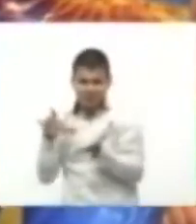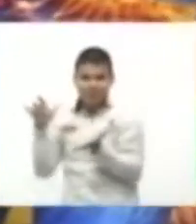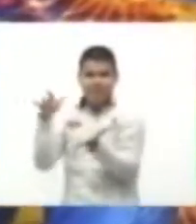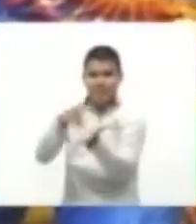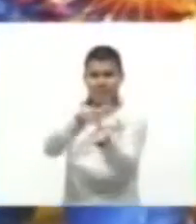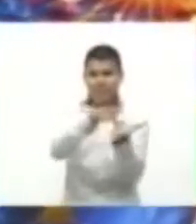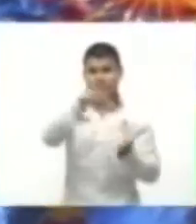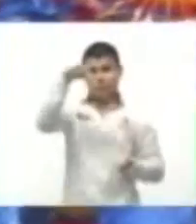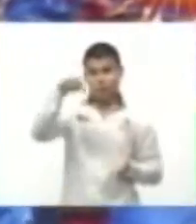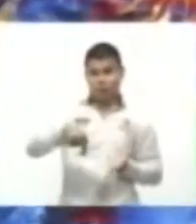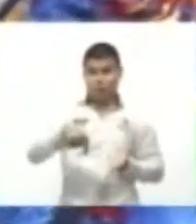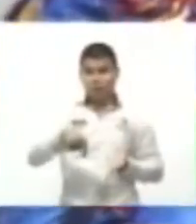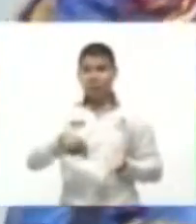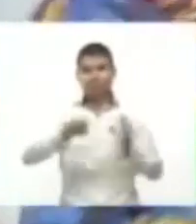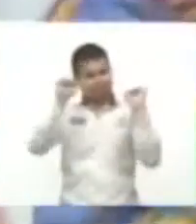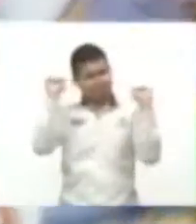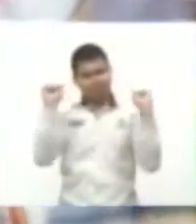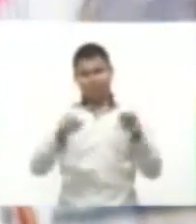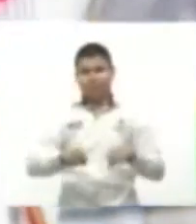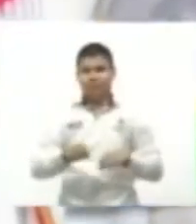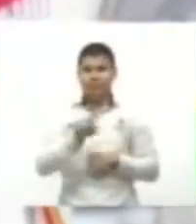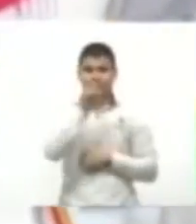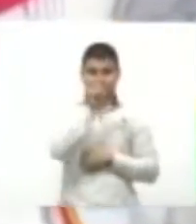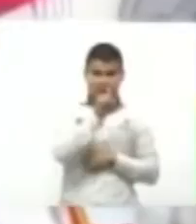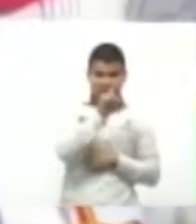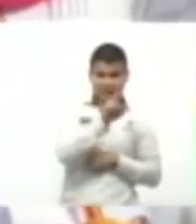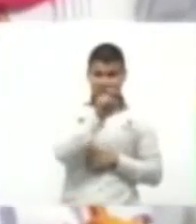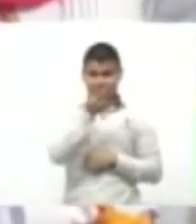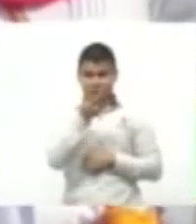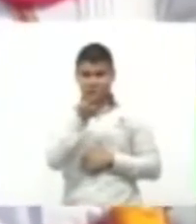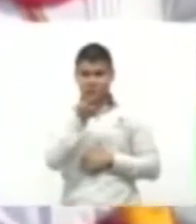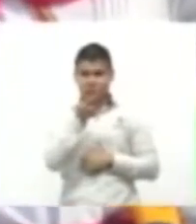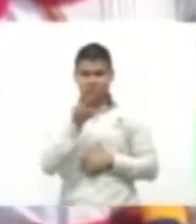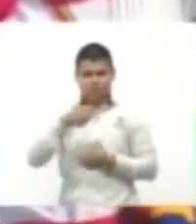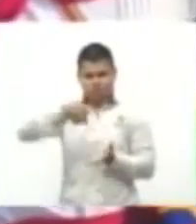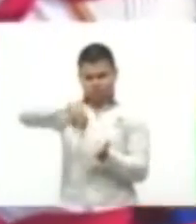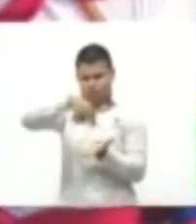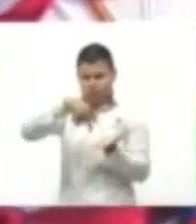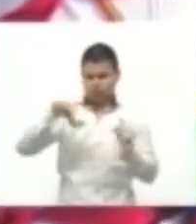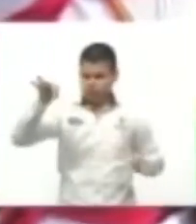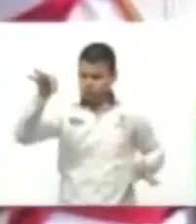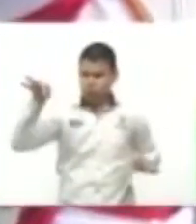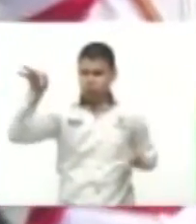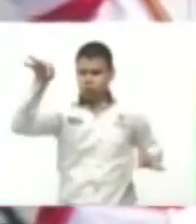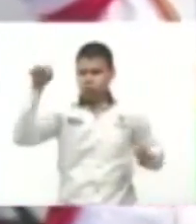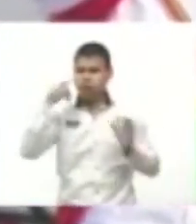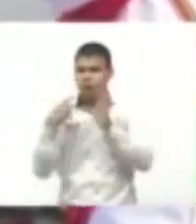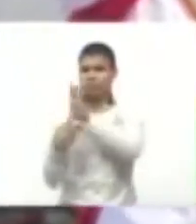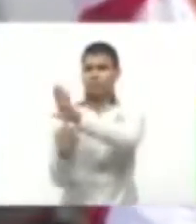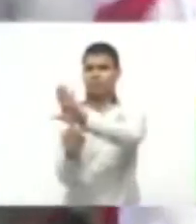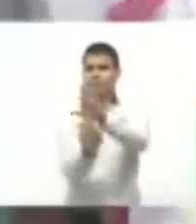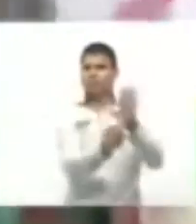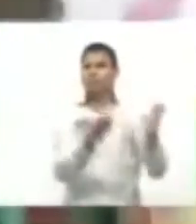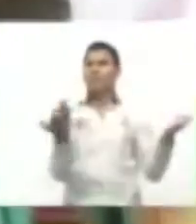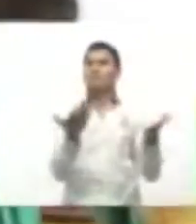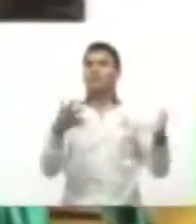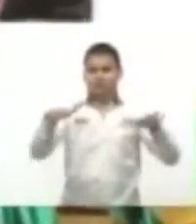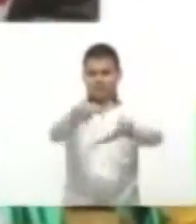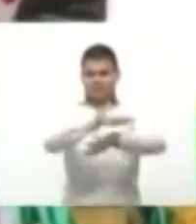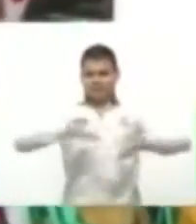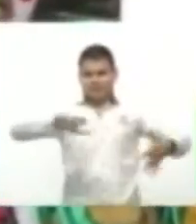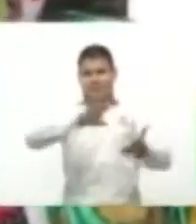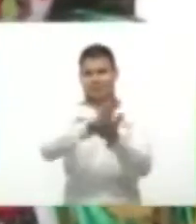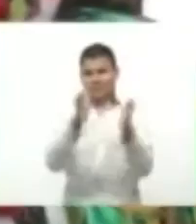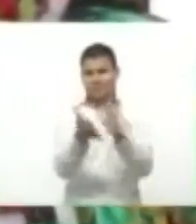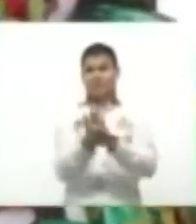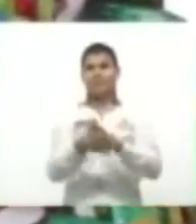los barranquilleros podrán disfrutar de 62 danzas ancestrales que enriquecen el patrimonio inmaterial en el Festival de Danzas de Relación y